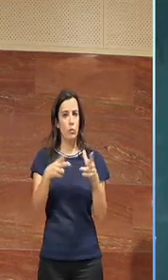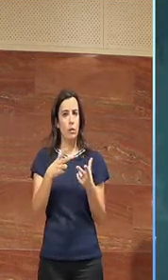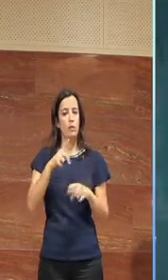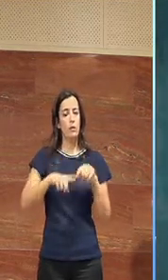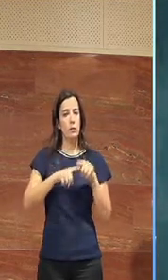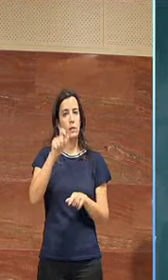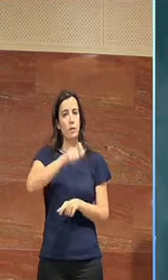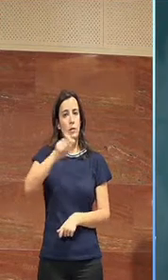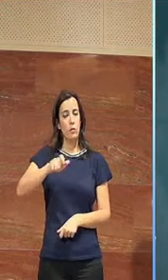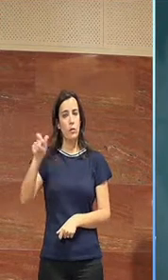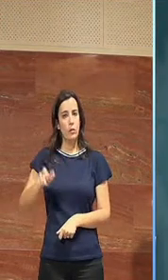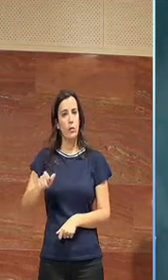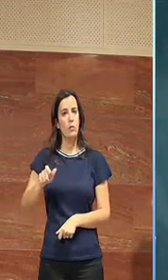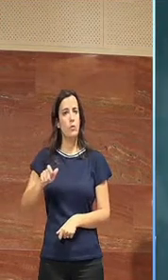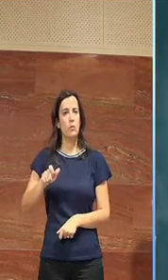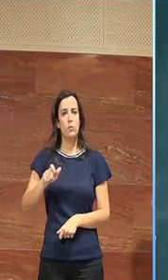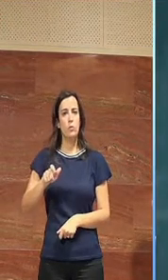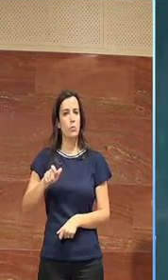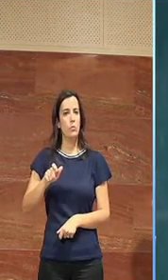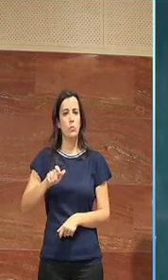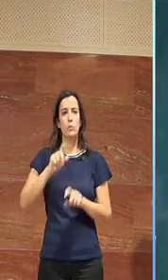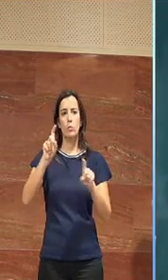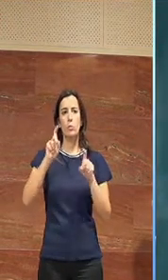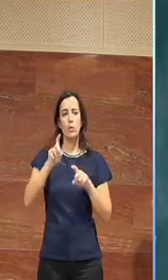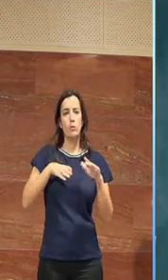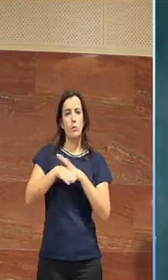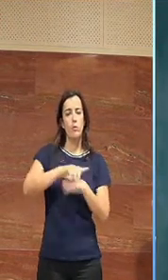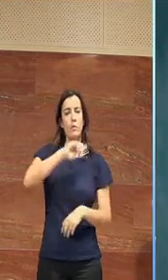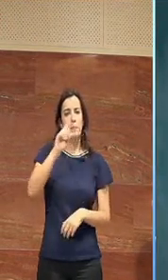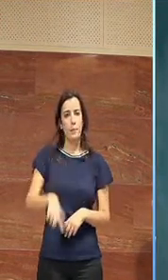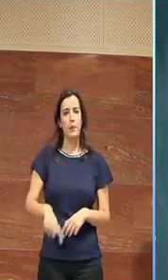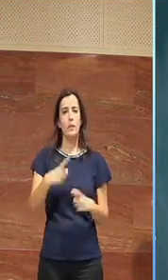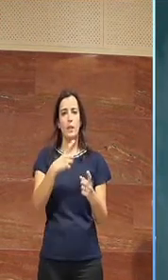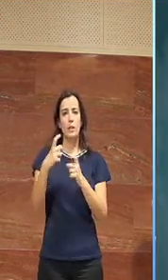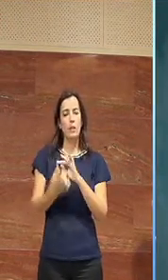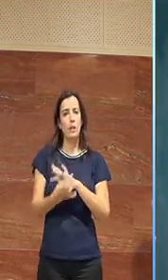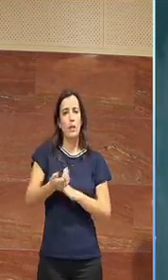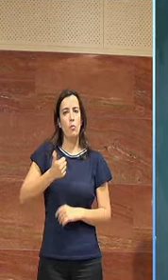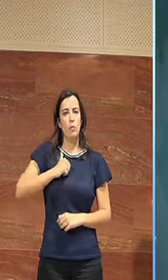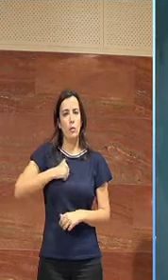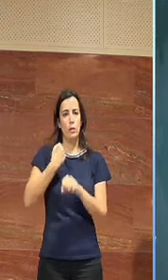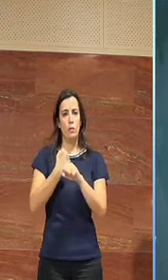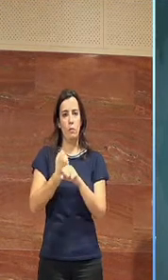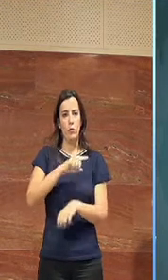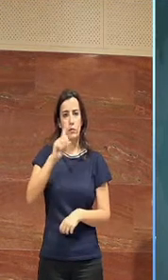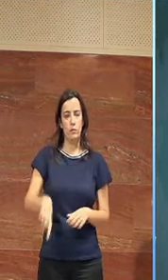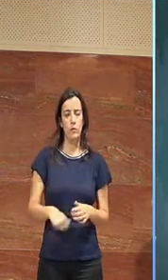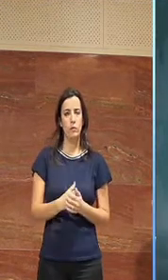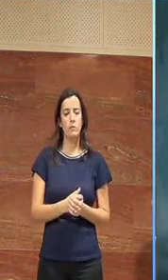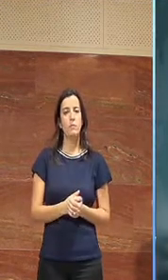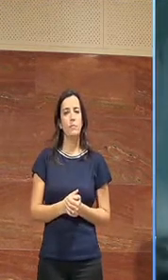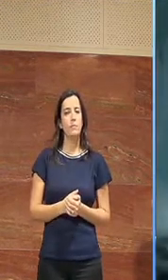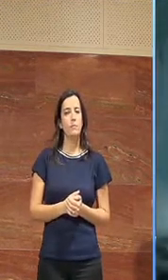ciudadanos acceden a la educación, también aumenta la necesidad de generar oportunidades laborales. Futuros